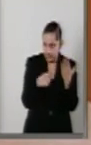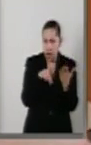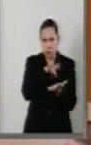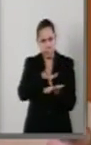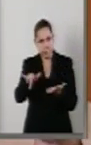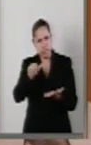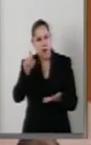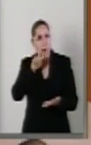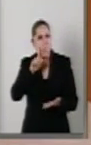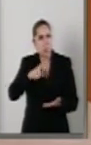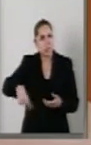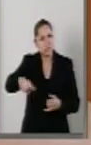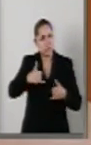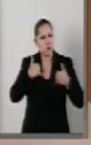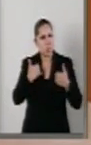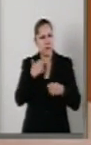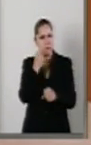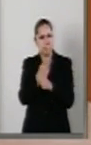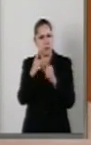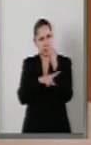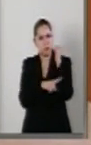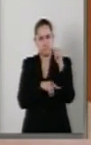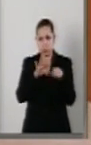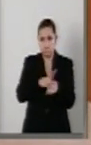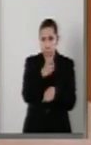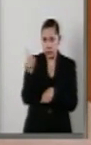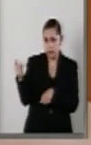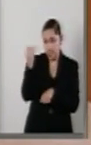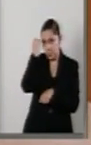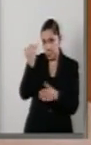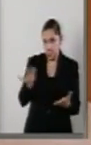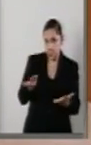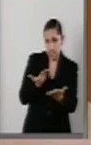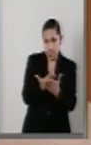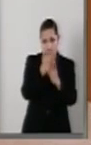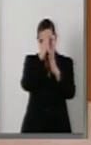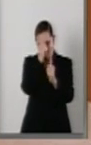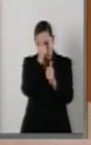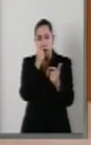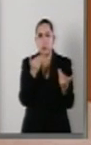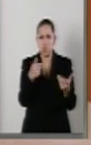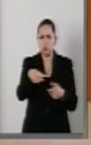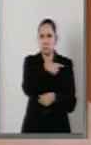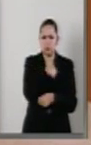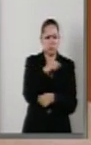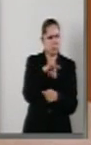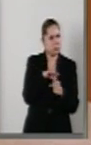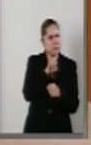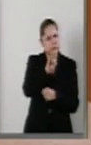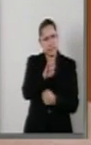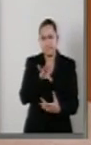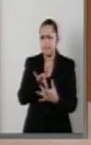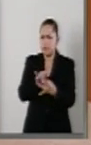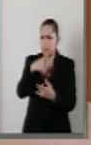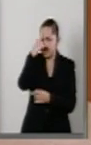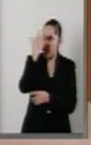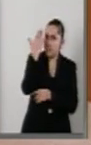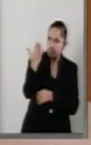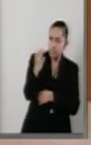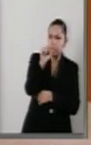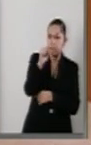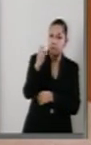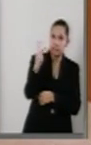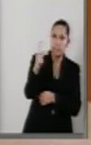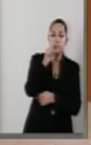favor de este punto de acuerdo para exhortar a la Secretaría de Educación Pública y a sus homólogos de las 32 entidades federativas